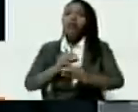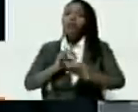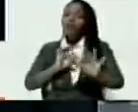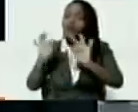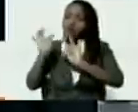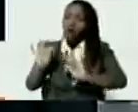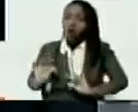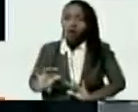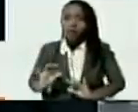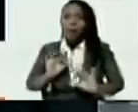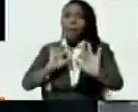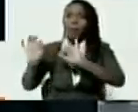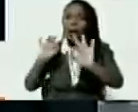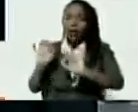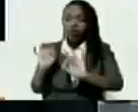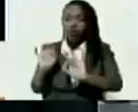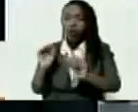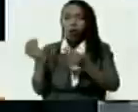efectivas,